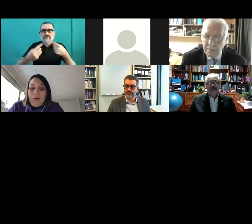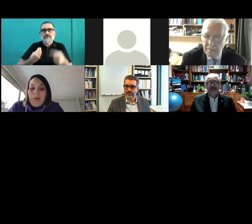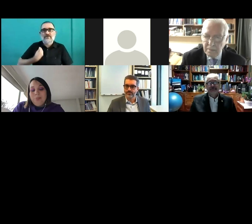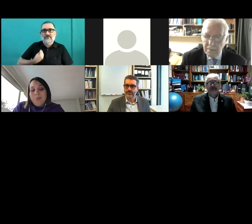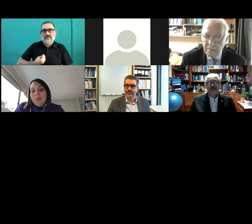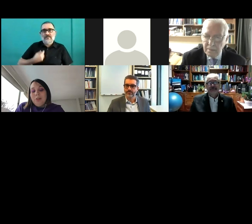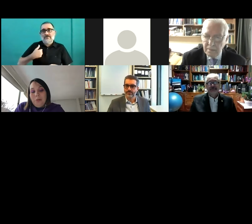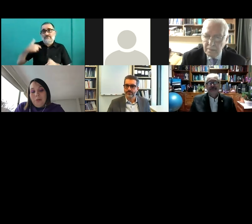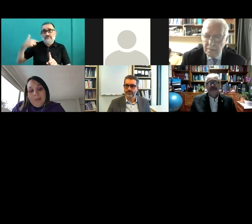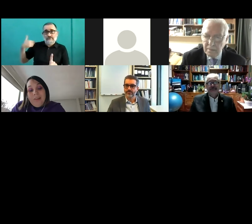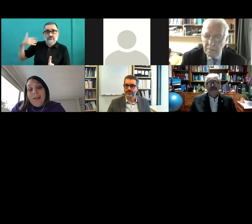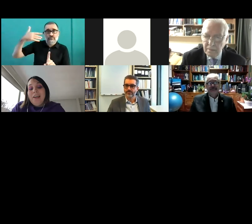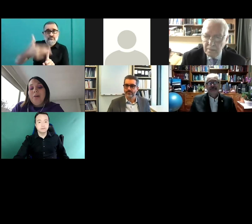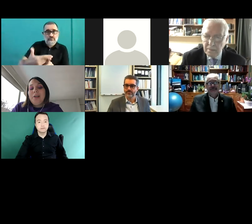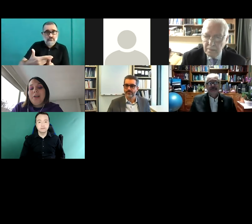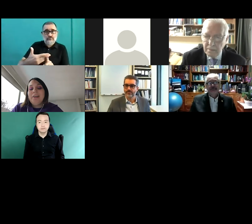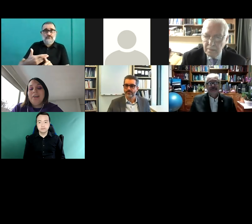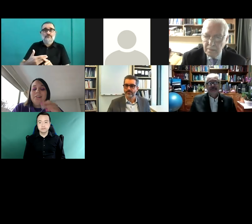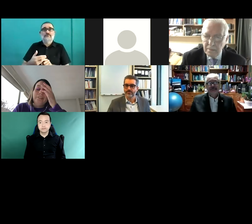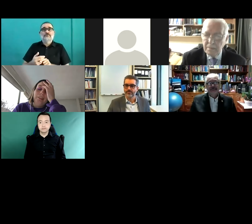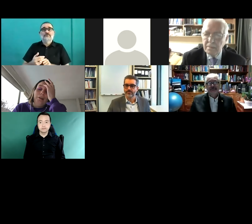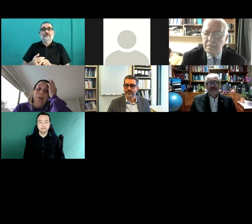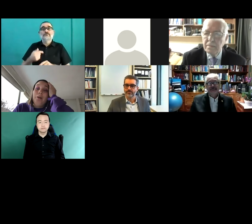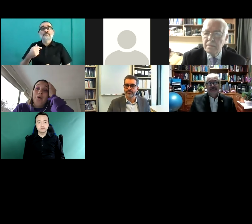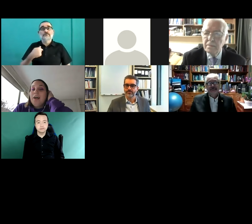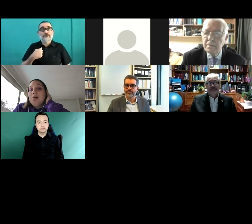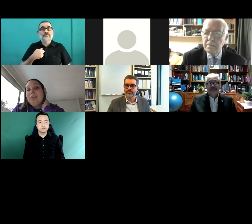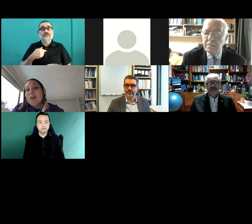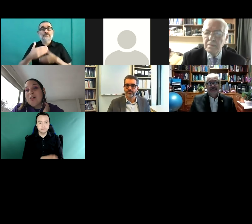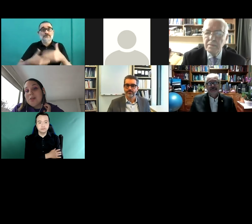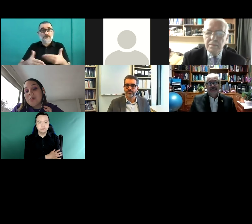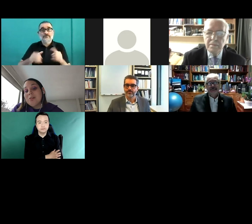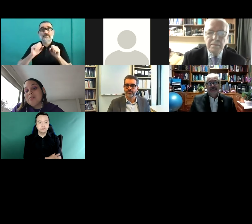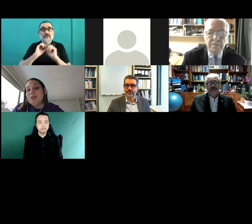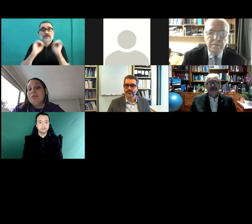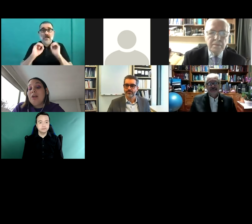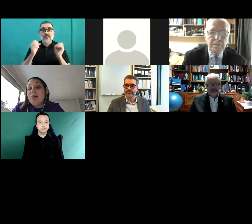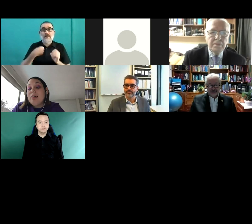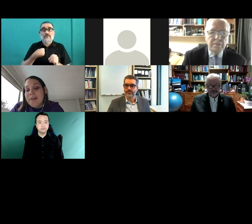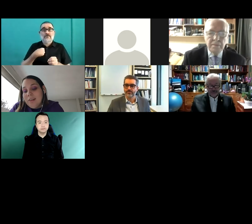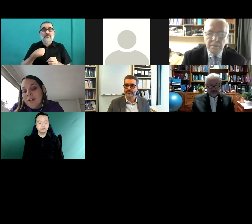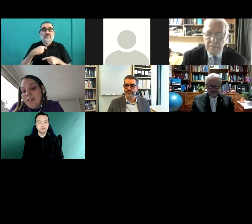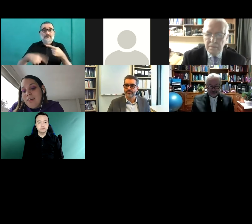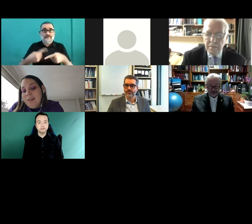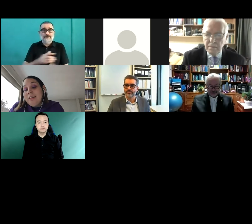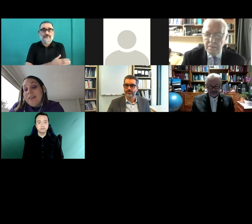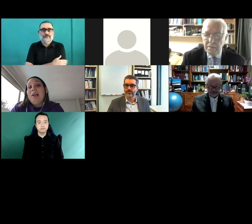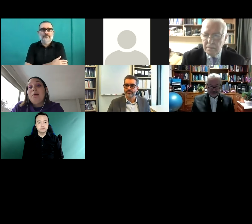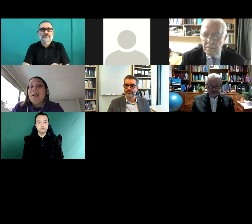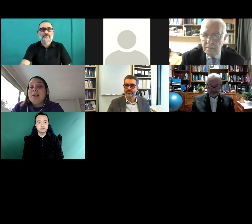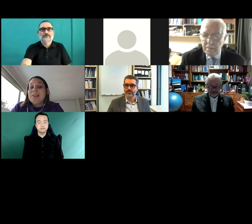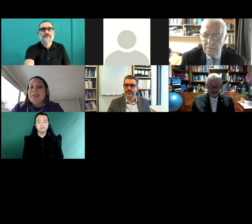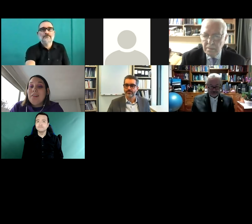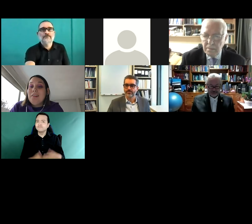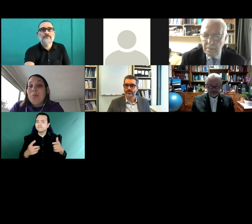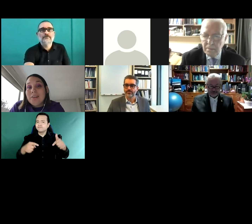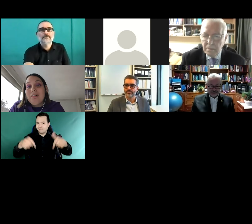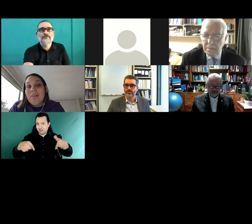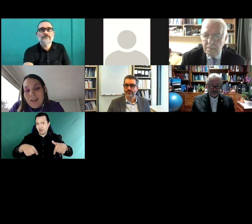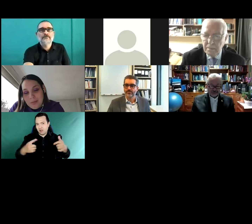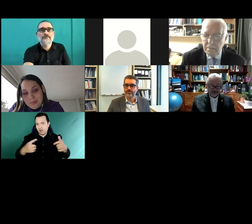Bueno, continúo. Y ahora que la mayoría de los trabajos son vía online, tengo la esperanza del